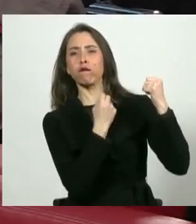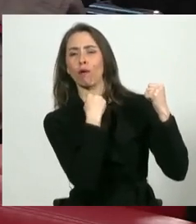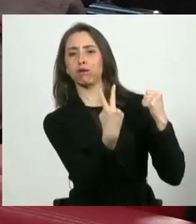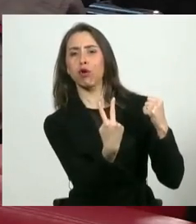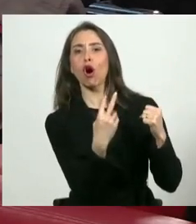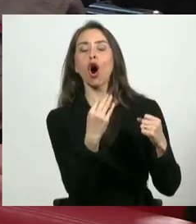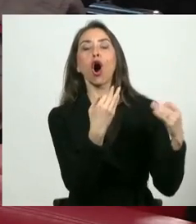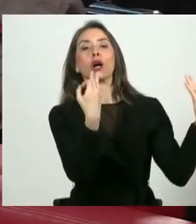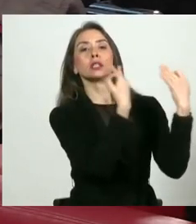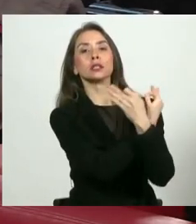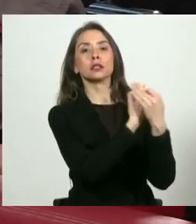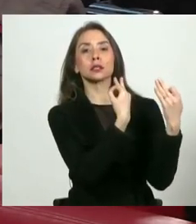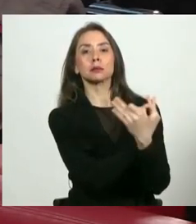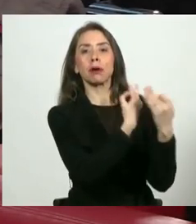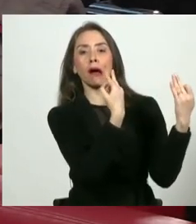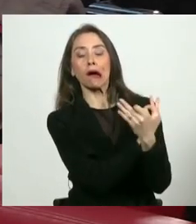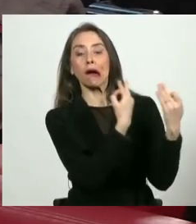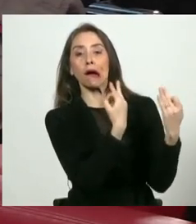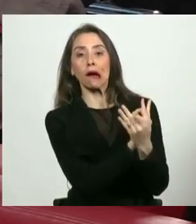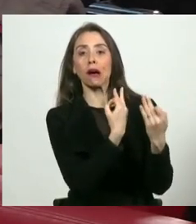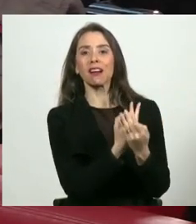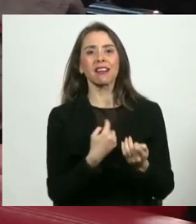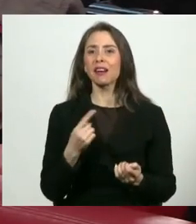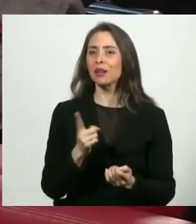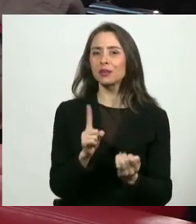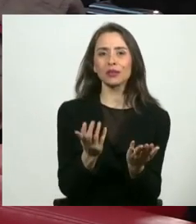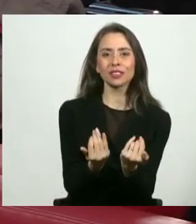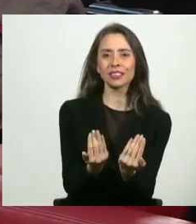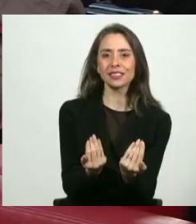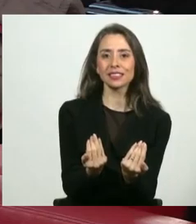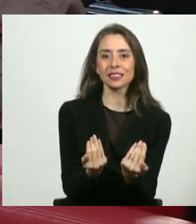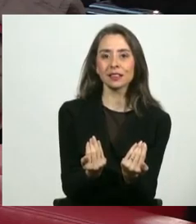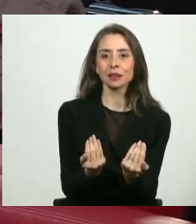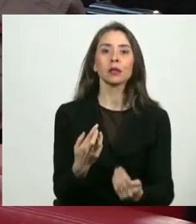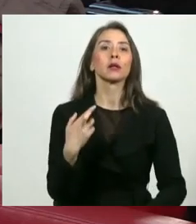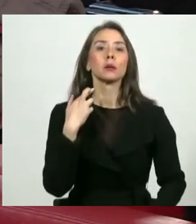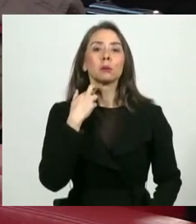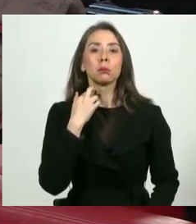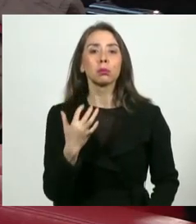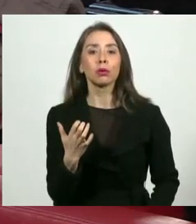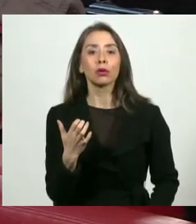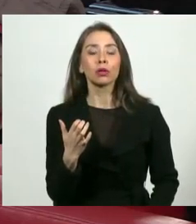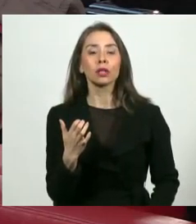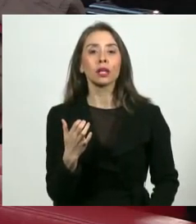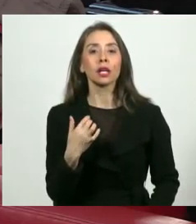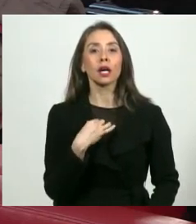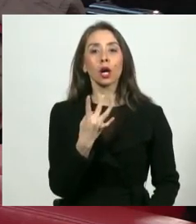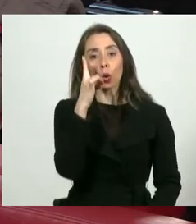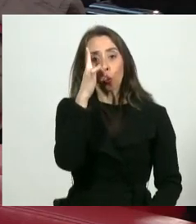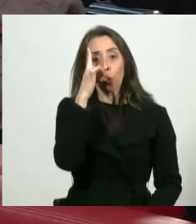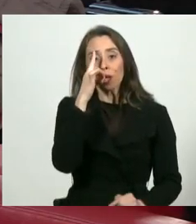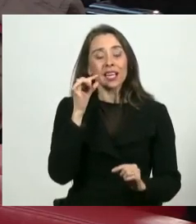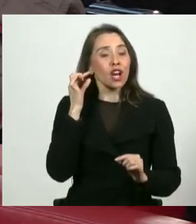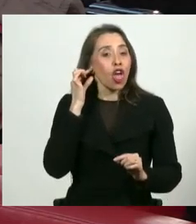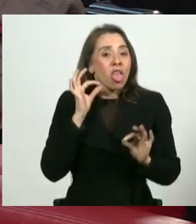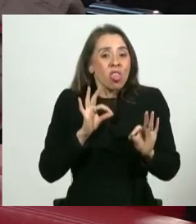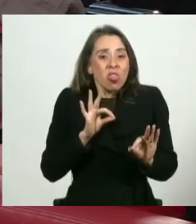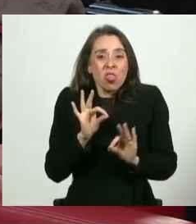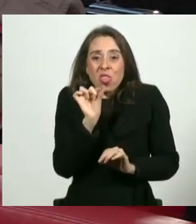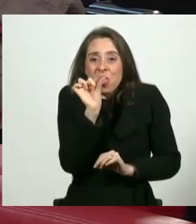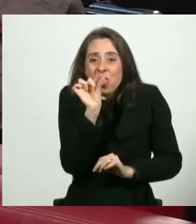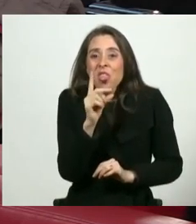dar instrucciones que realmente no las necesitamos, porque nuestro único